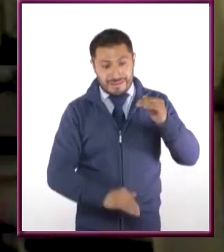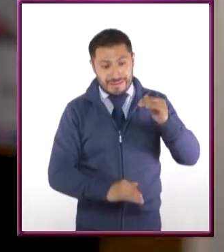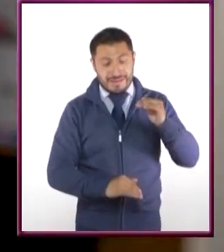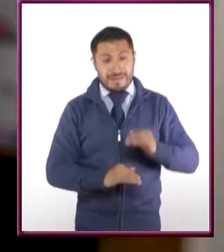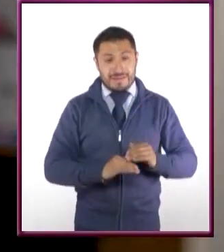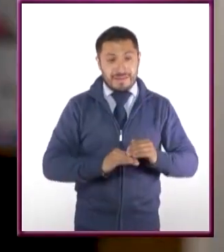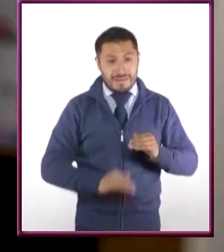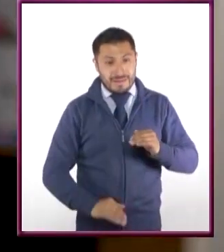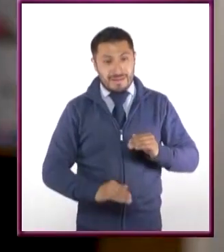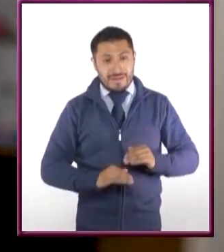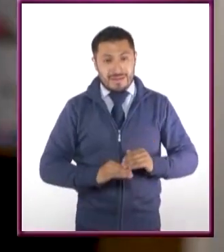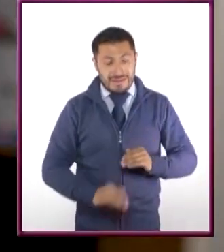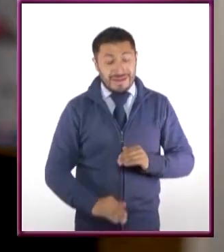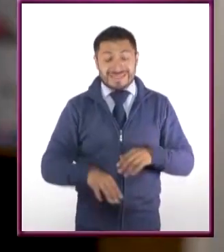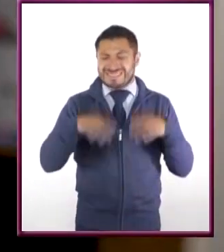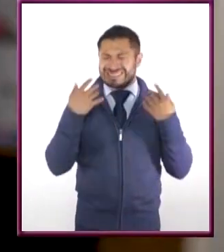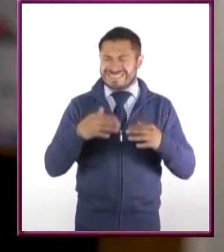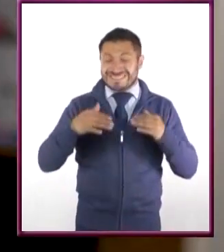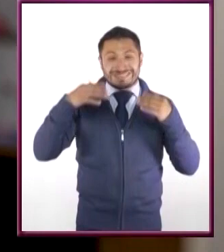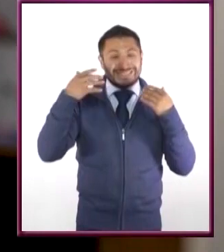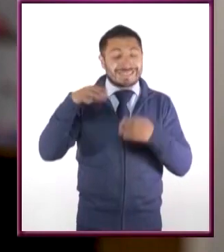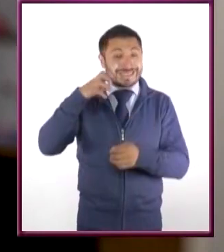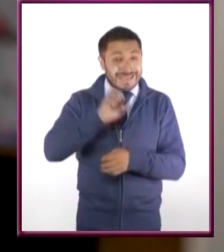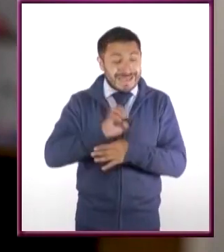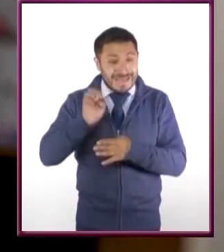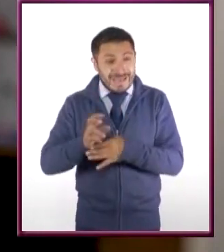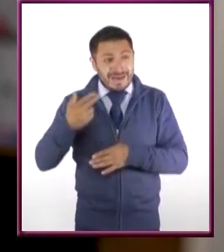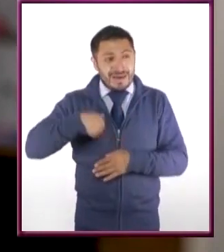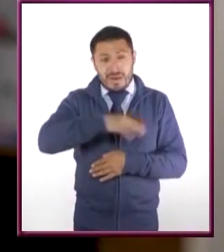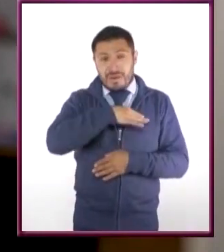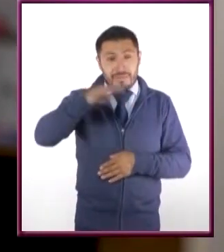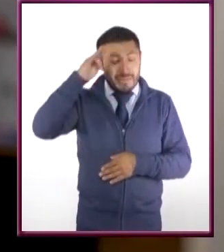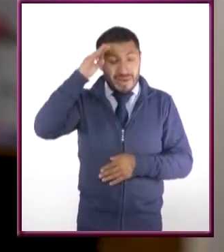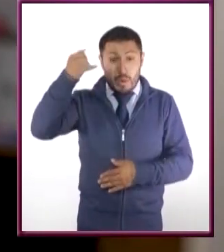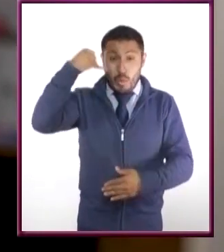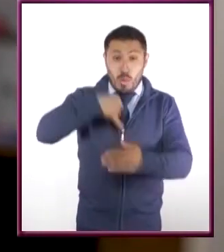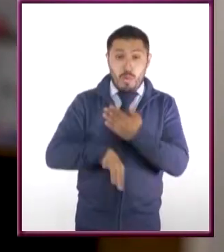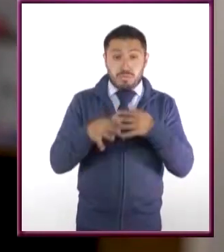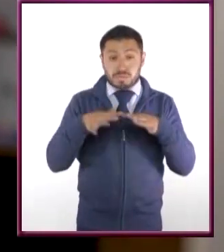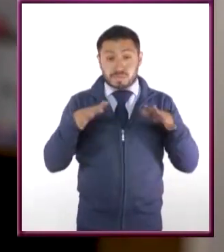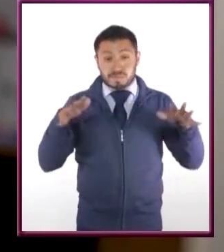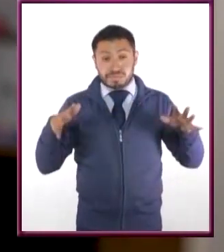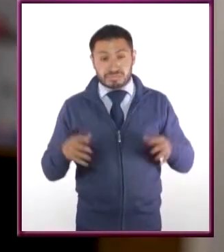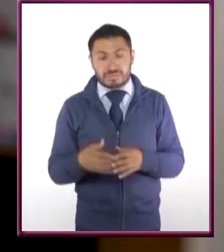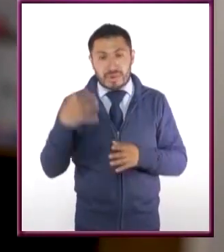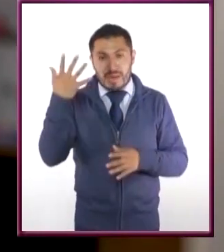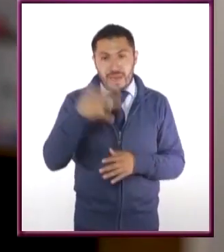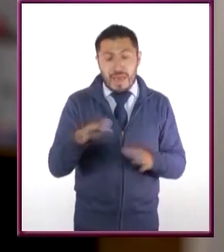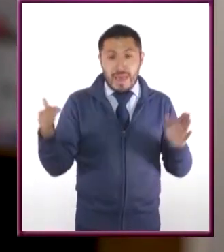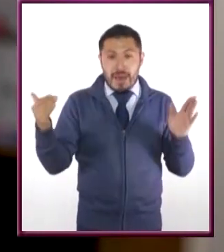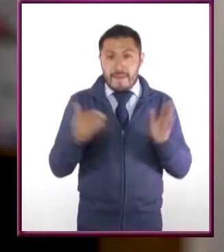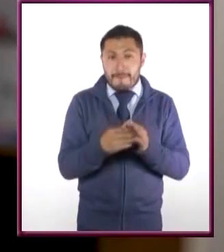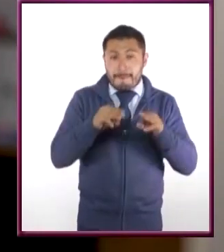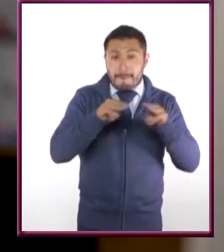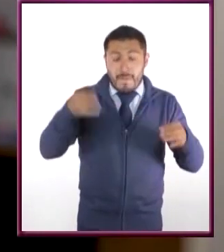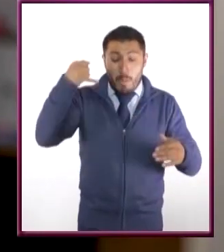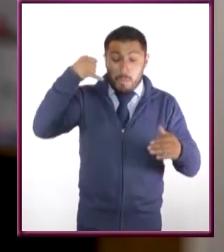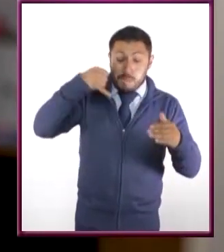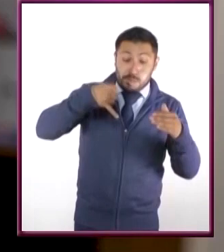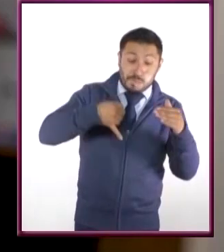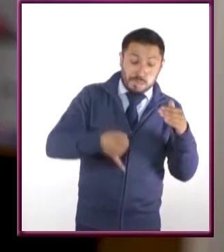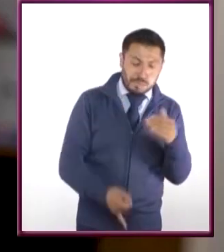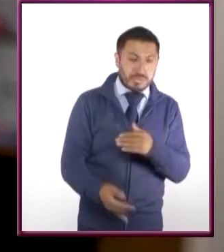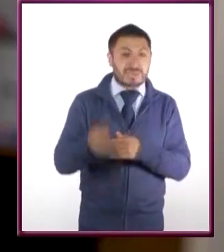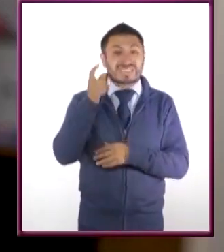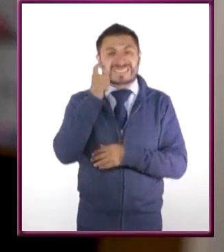atmósfera más. Entonces, si pensamos que estamos en el fondo del mar y son alrededor de 10,000 metros, pues estamos hablando